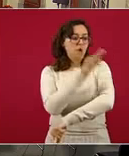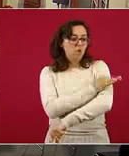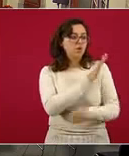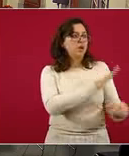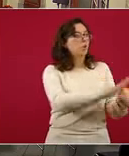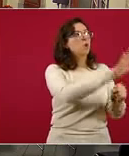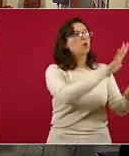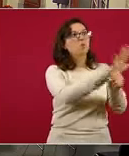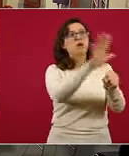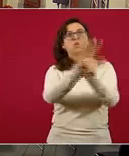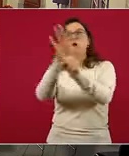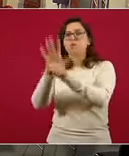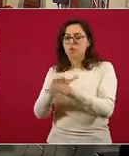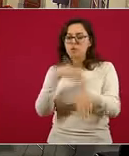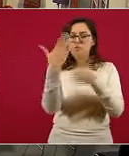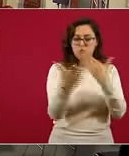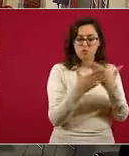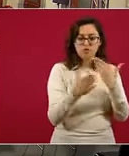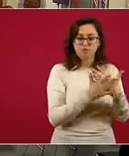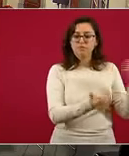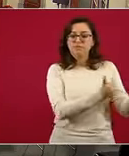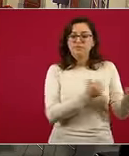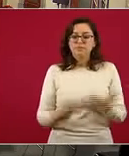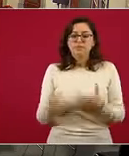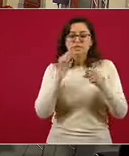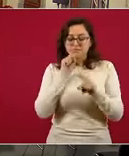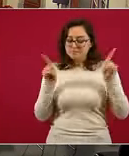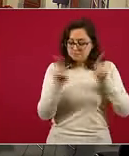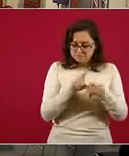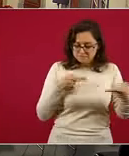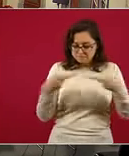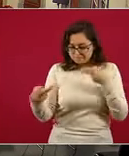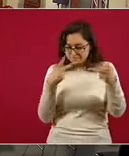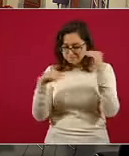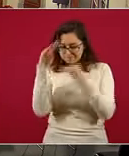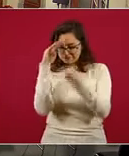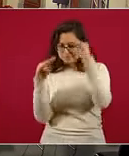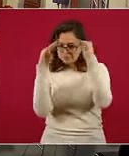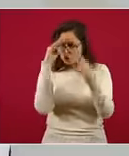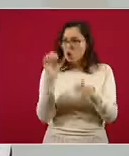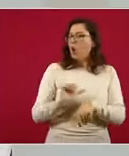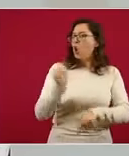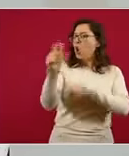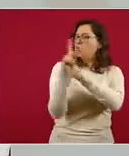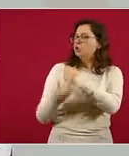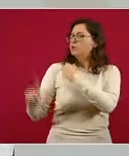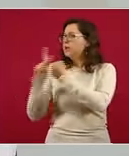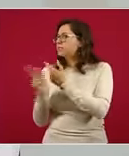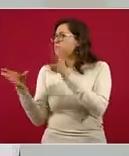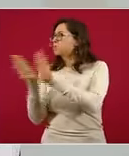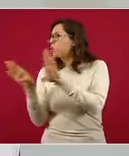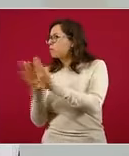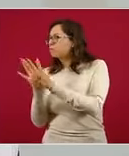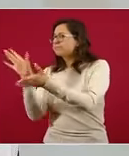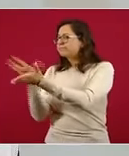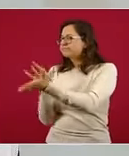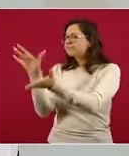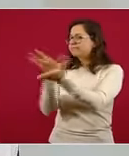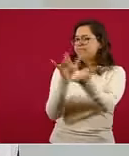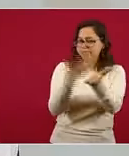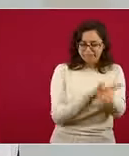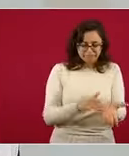que van a estar disponibles y estrategias que se han llevado a cabo en otros países para